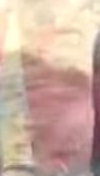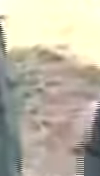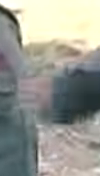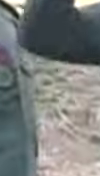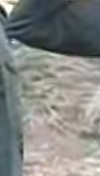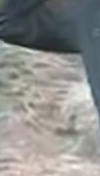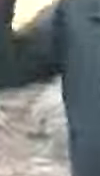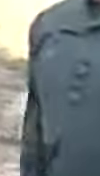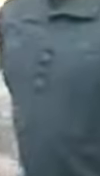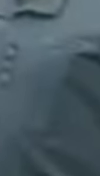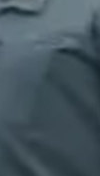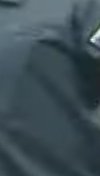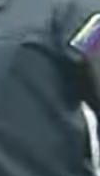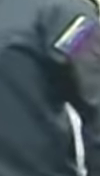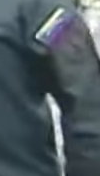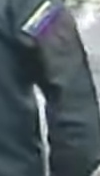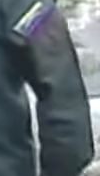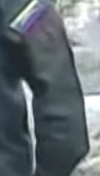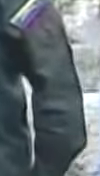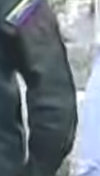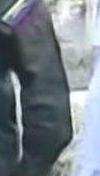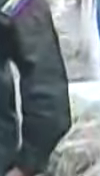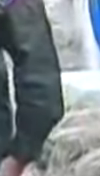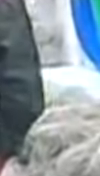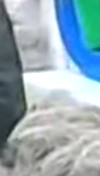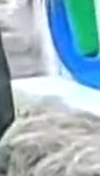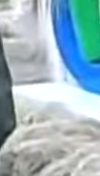en las cámaras que nos dan la señal,